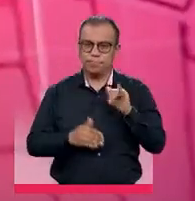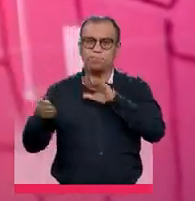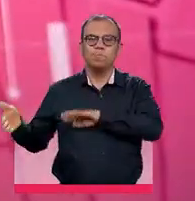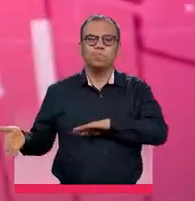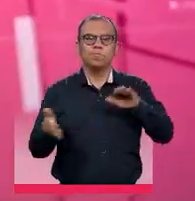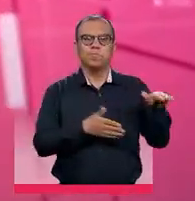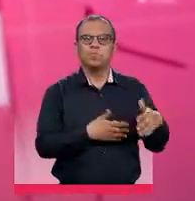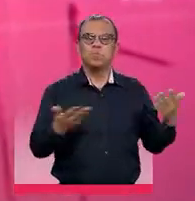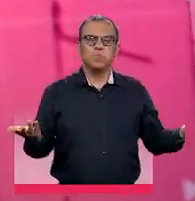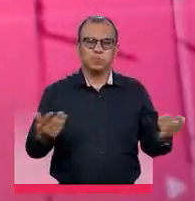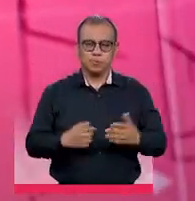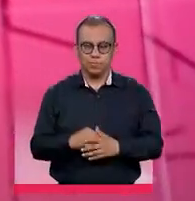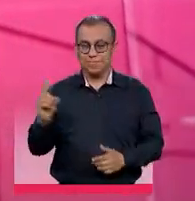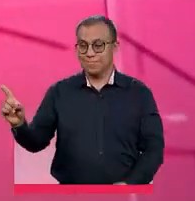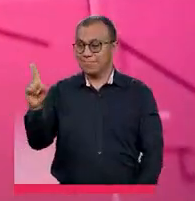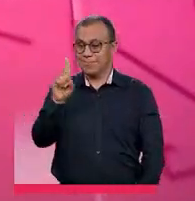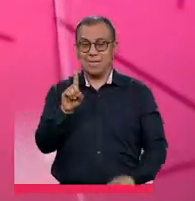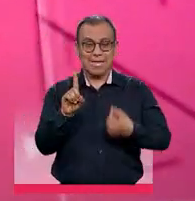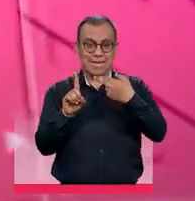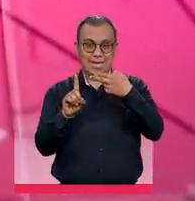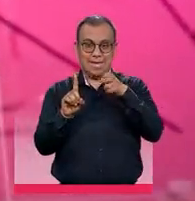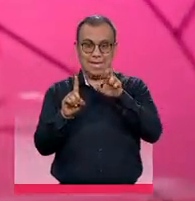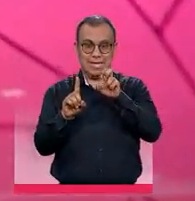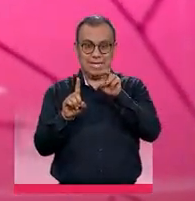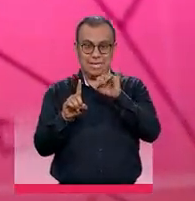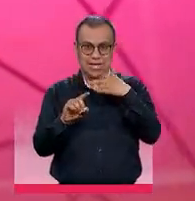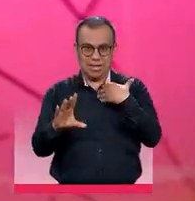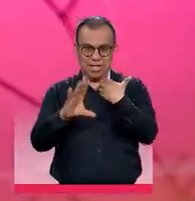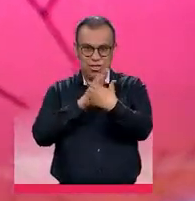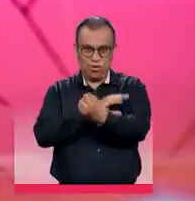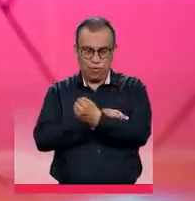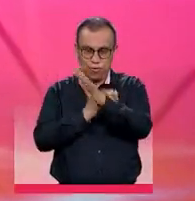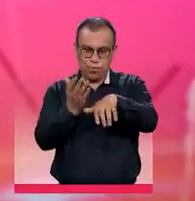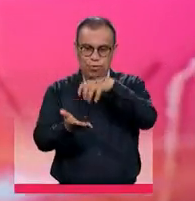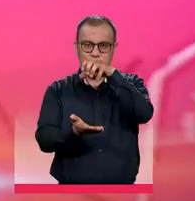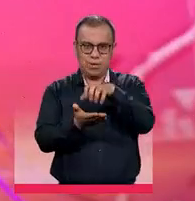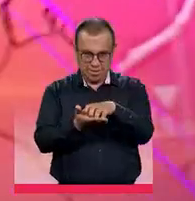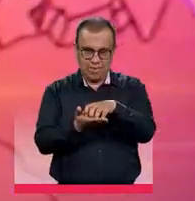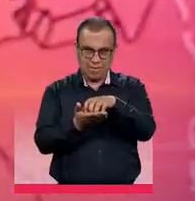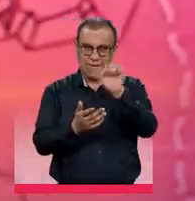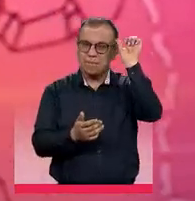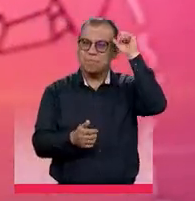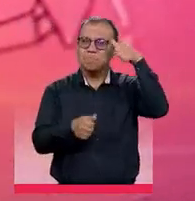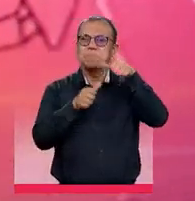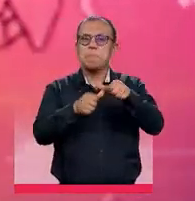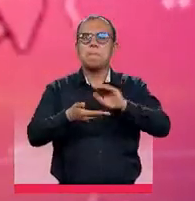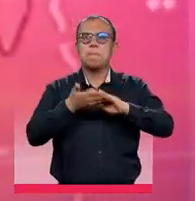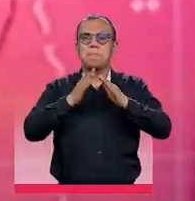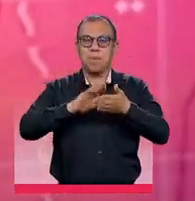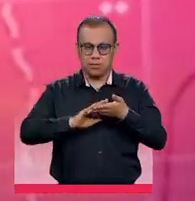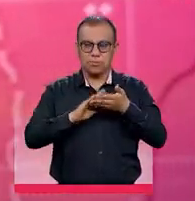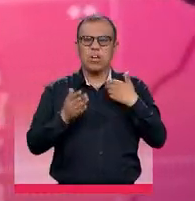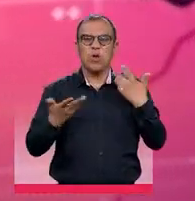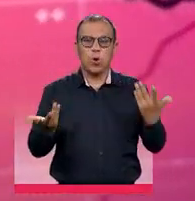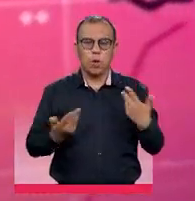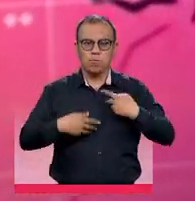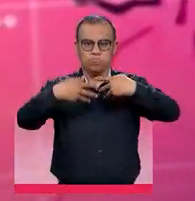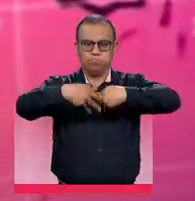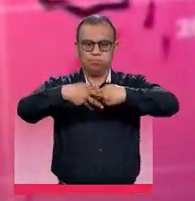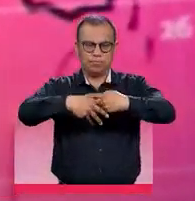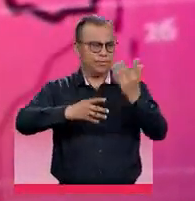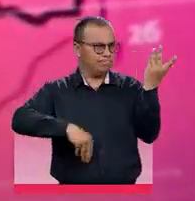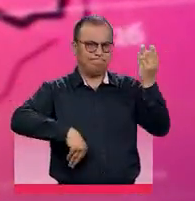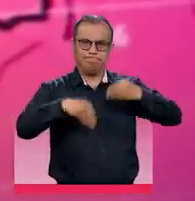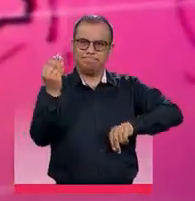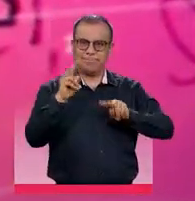Vamos a esta hora con Hernán López, que se encuentra a las afueras del Centro de Memoria, Paz y Reconciliación, donde se presenta un plantón en